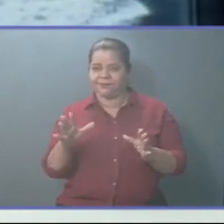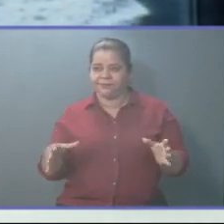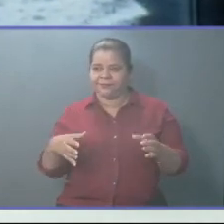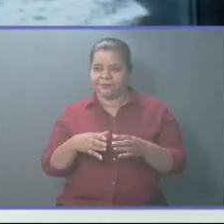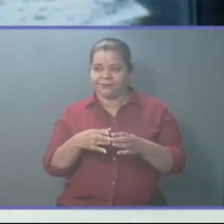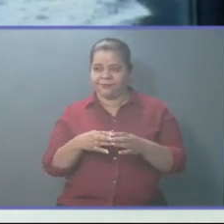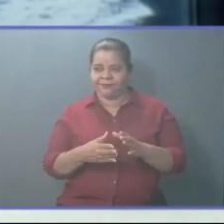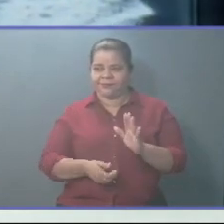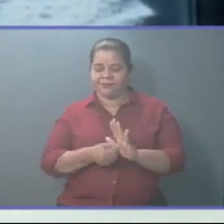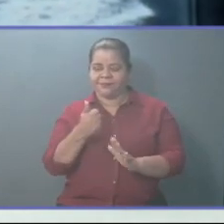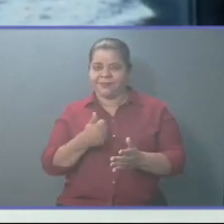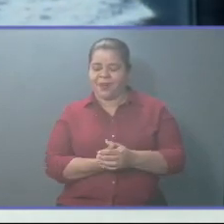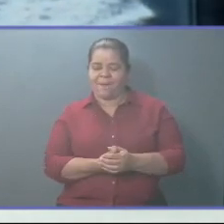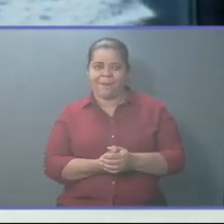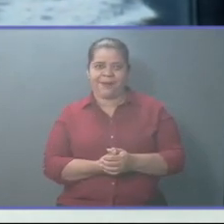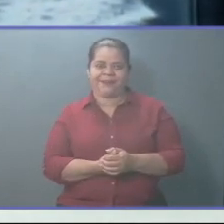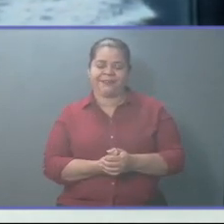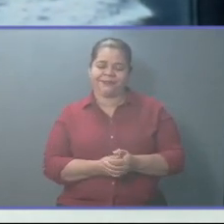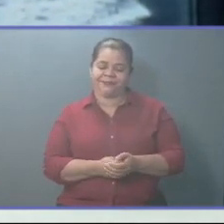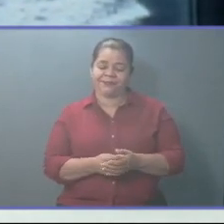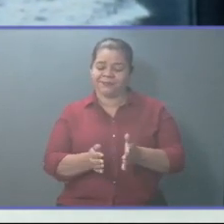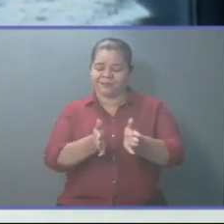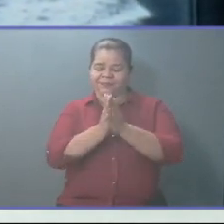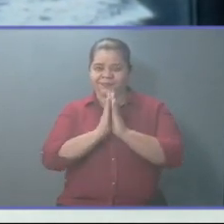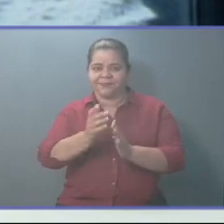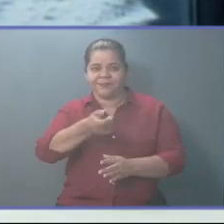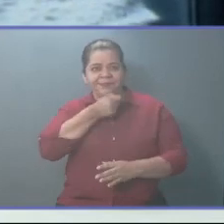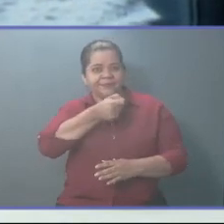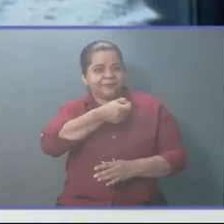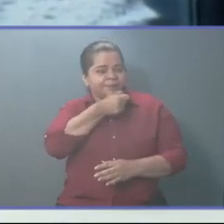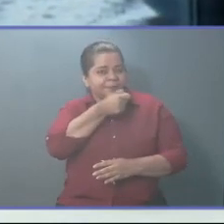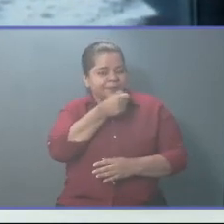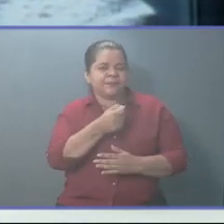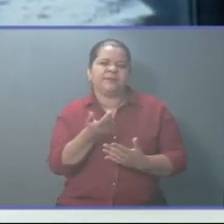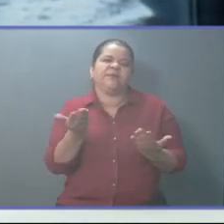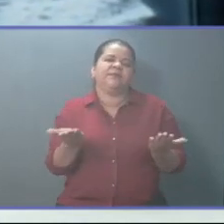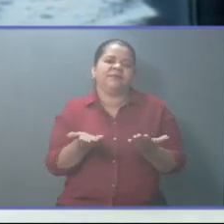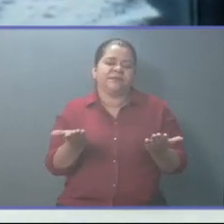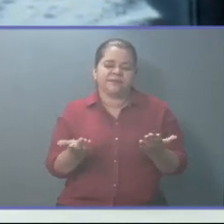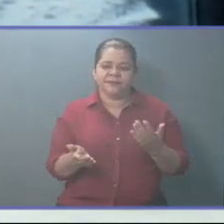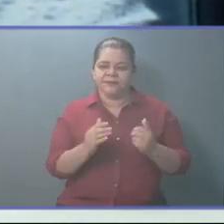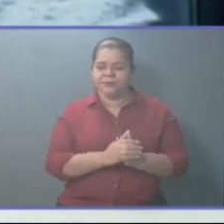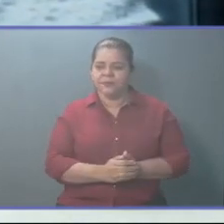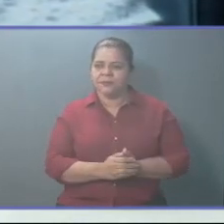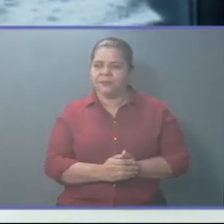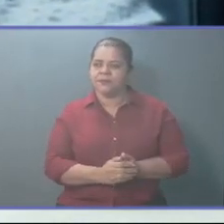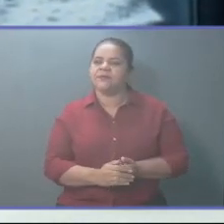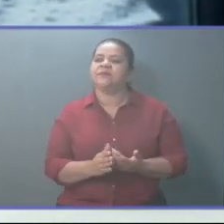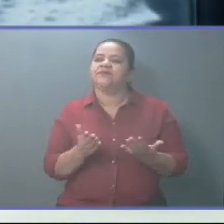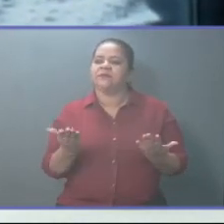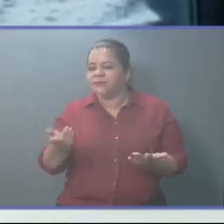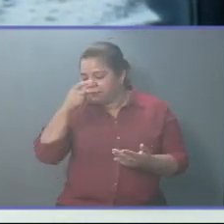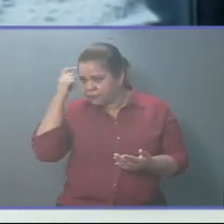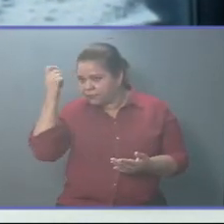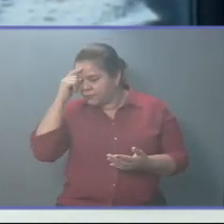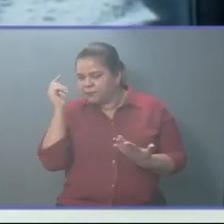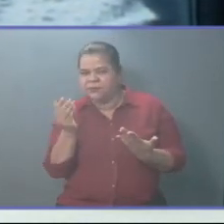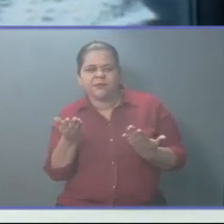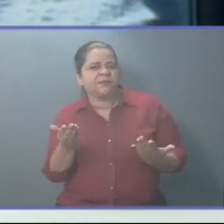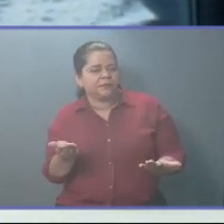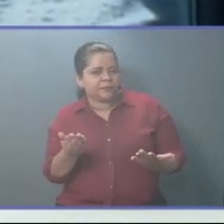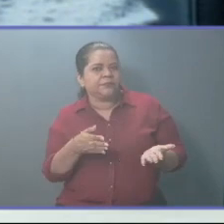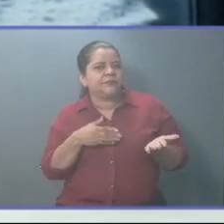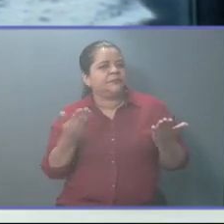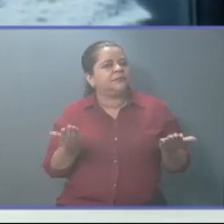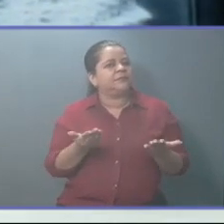veeduría. Ir a pedir información, qué están haciendo, qué están trabajando, qué están